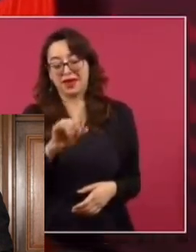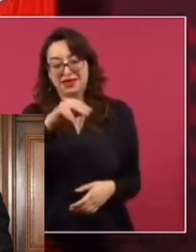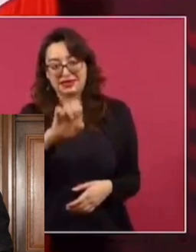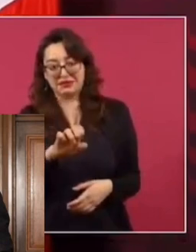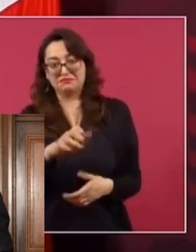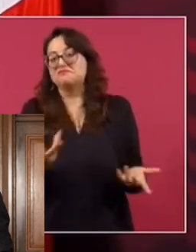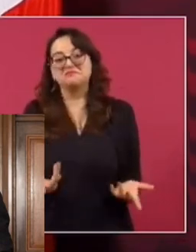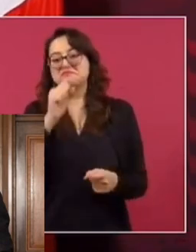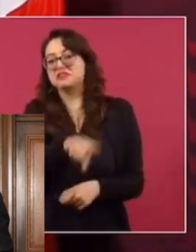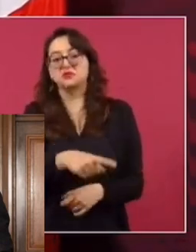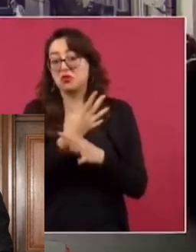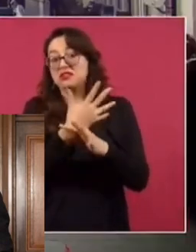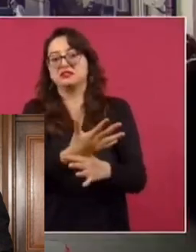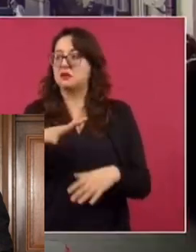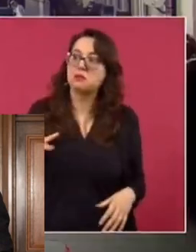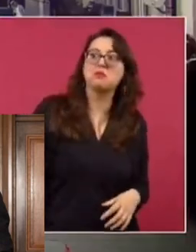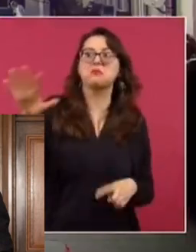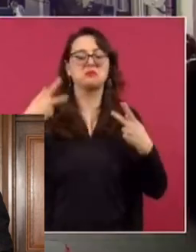novedad